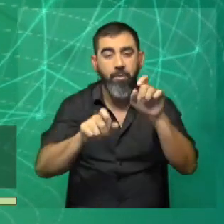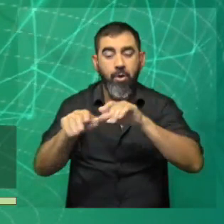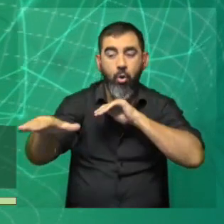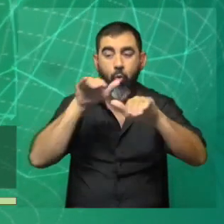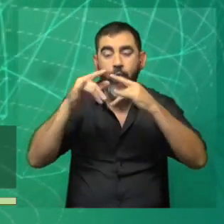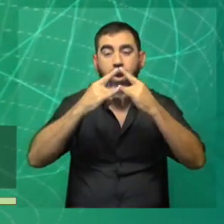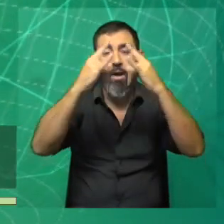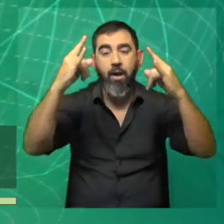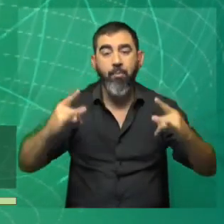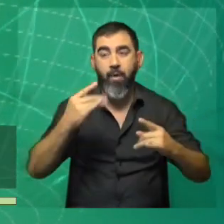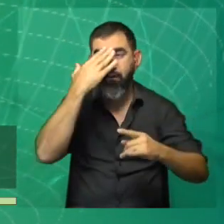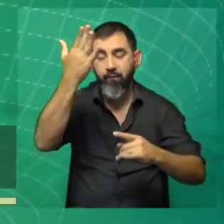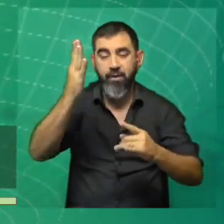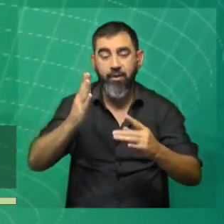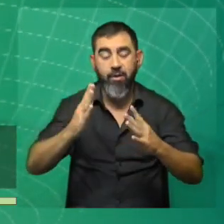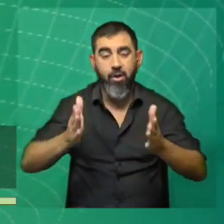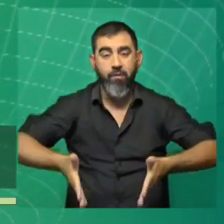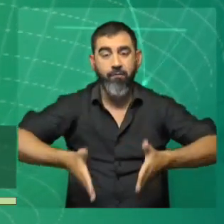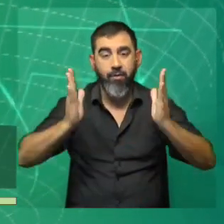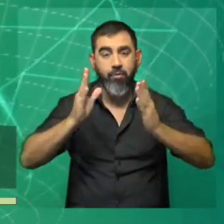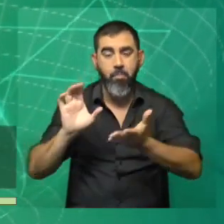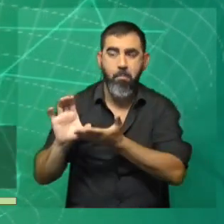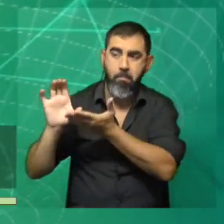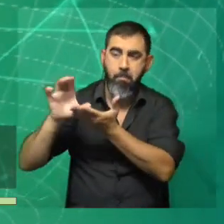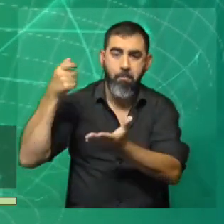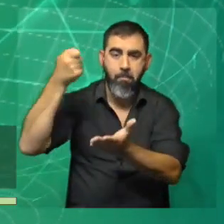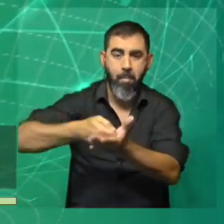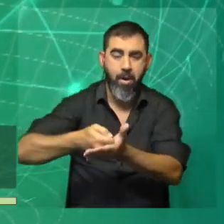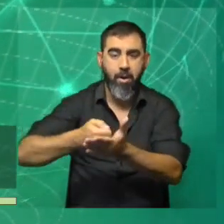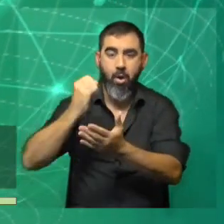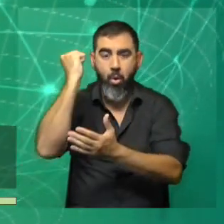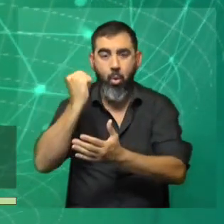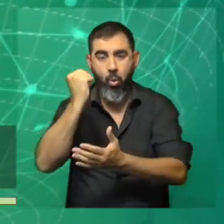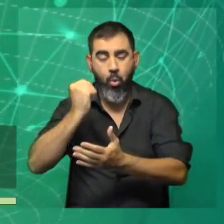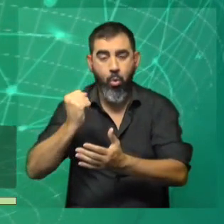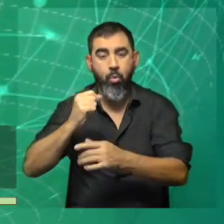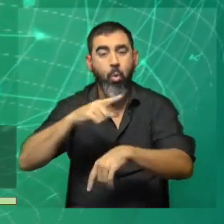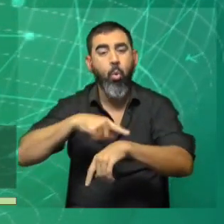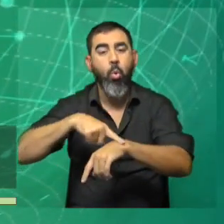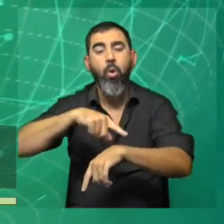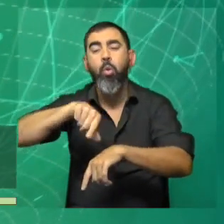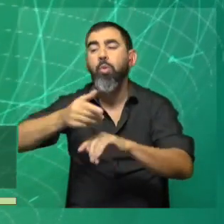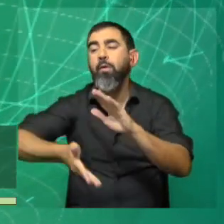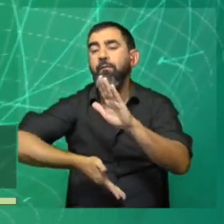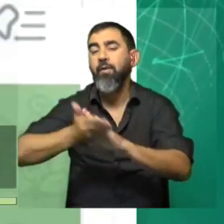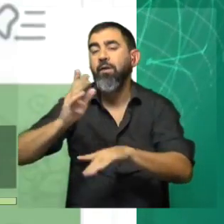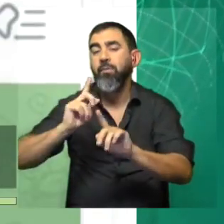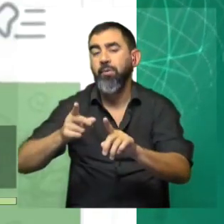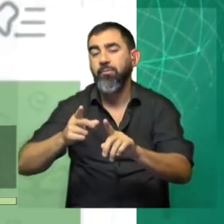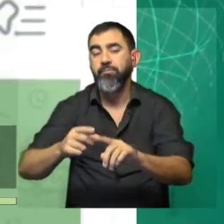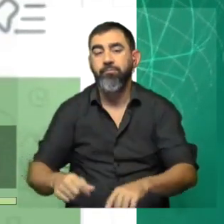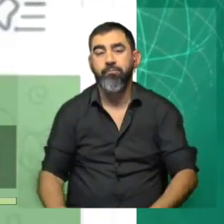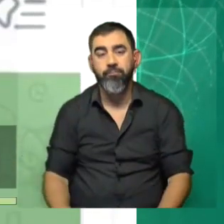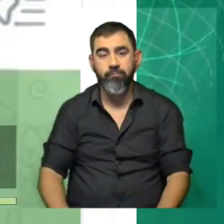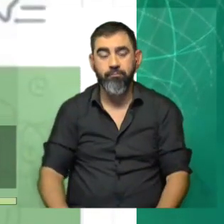acampar en la sede del plan alto con todos los gastos pagos incluyendo traslados indicando hora y Punto de partida Sí